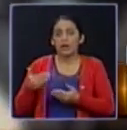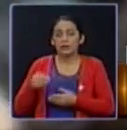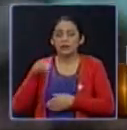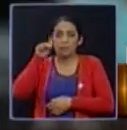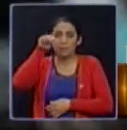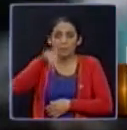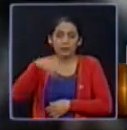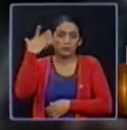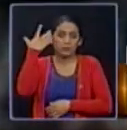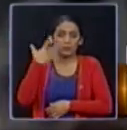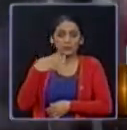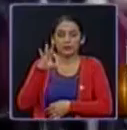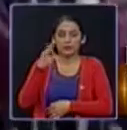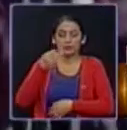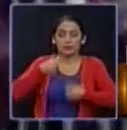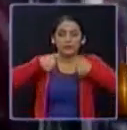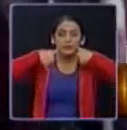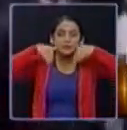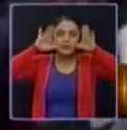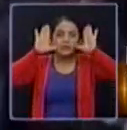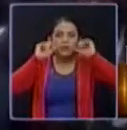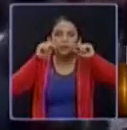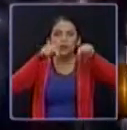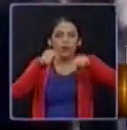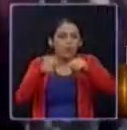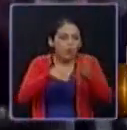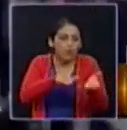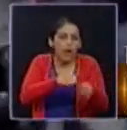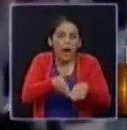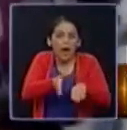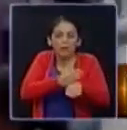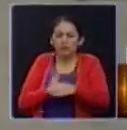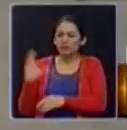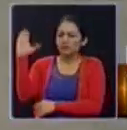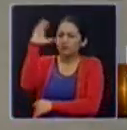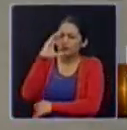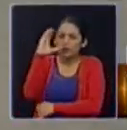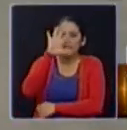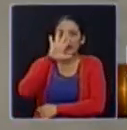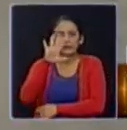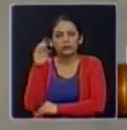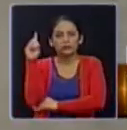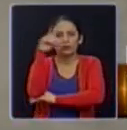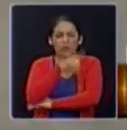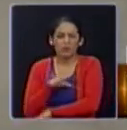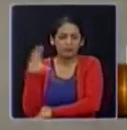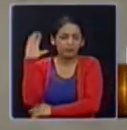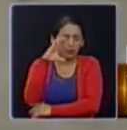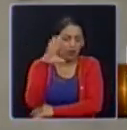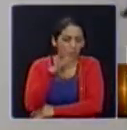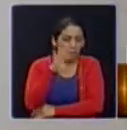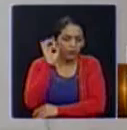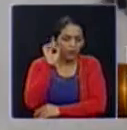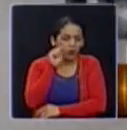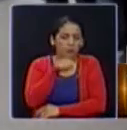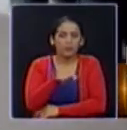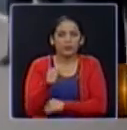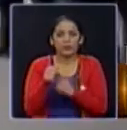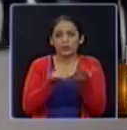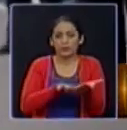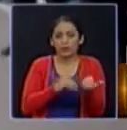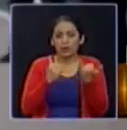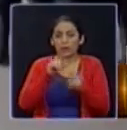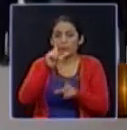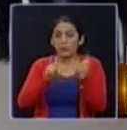martes 19 de diciembre, tras 5 días de haber desaparecido. Se conoce que 3 personas han sido detenidas